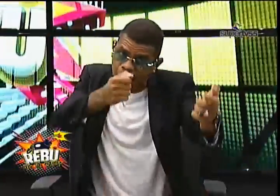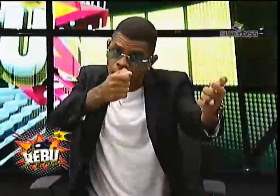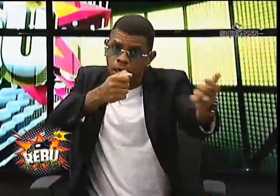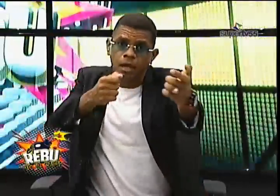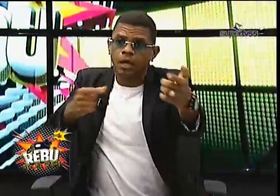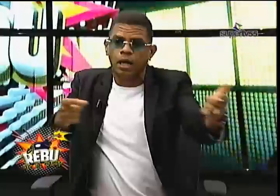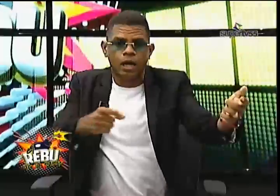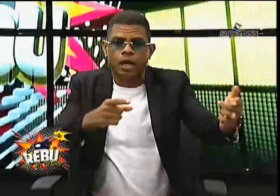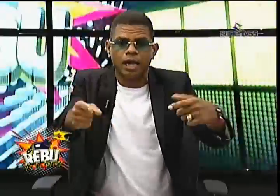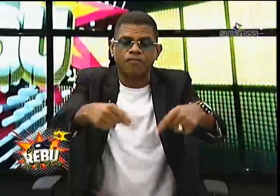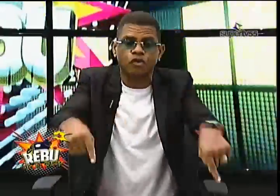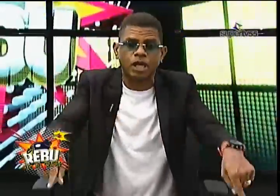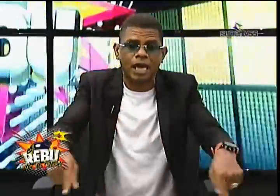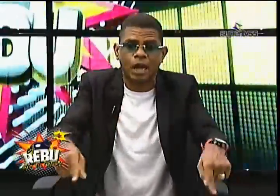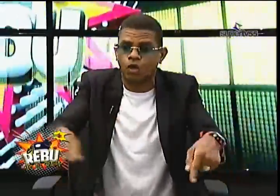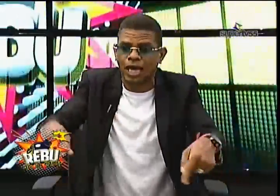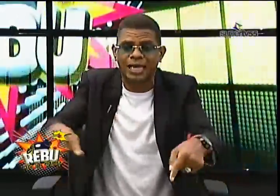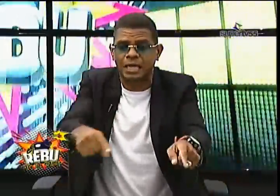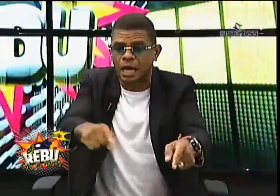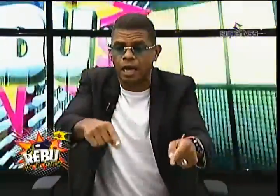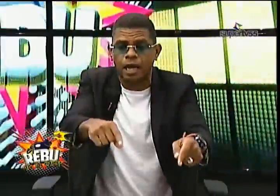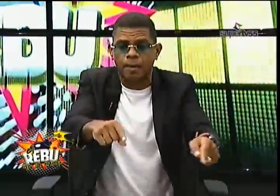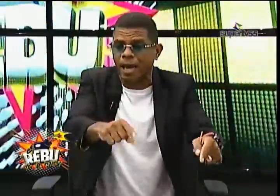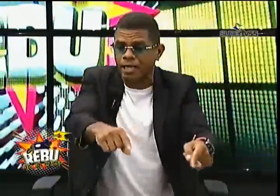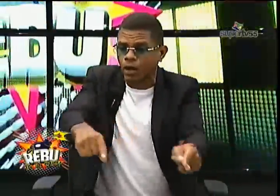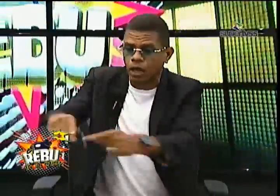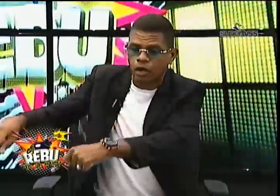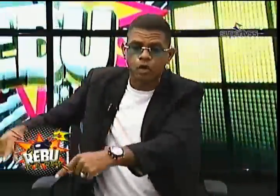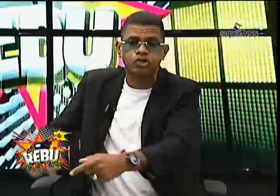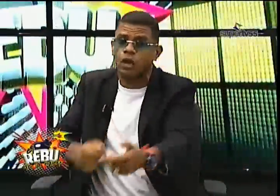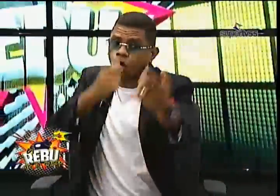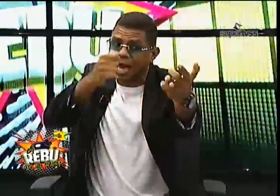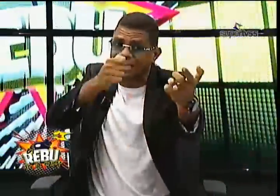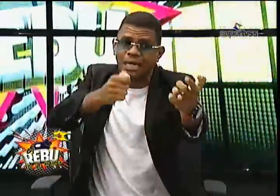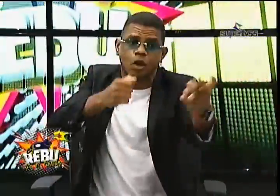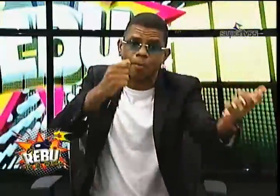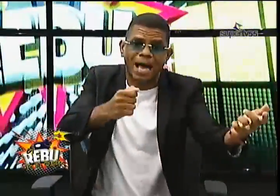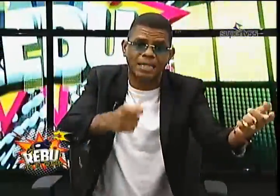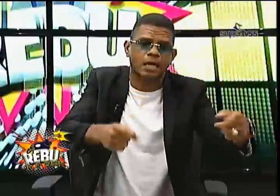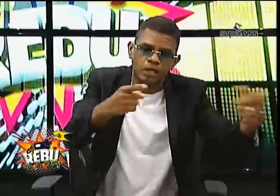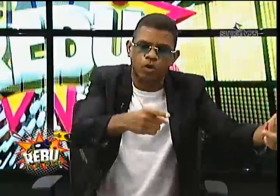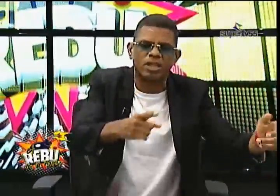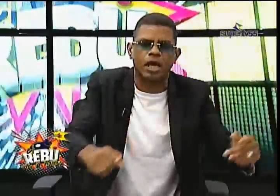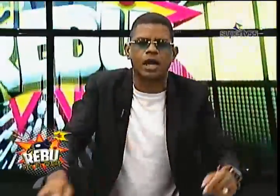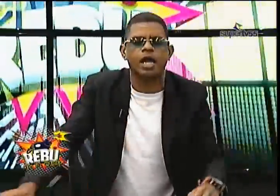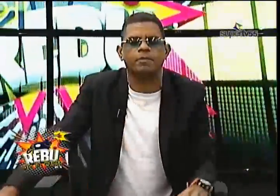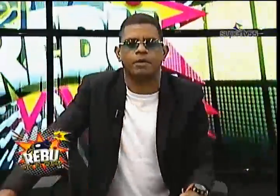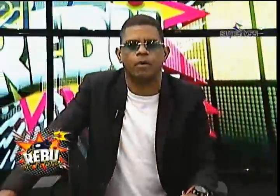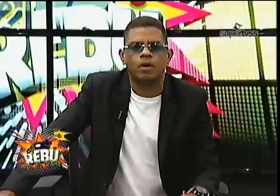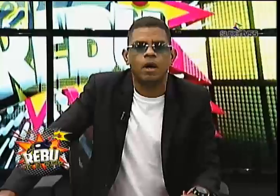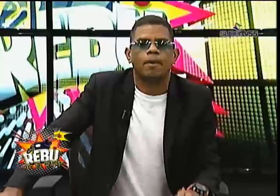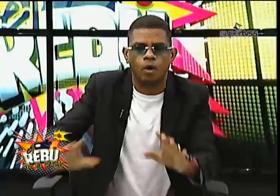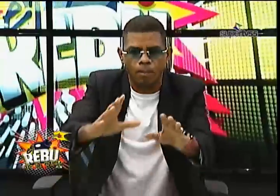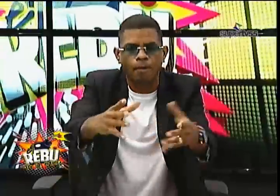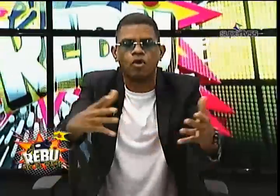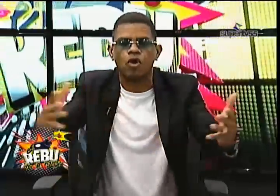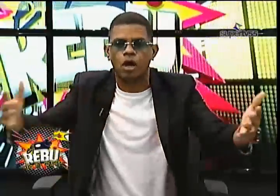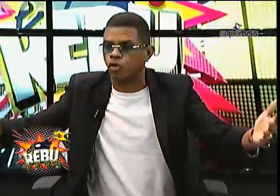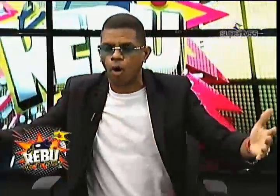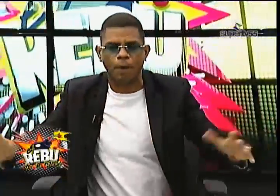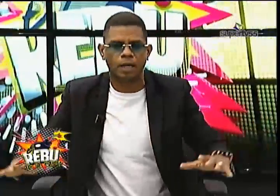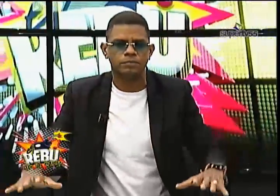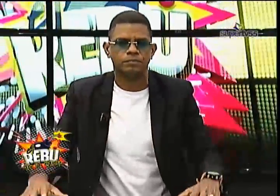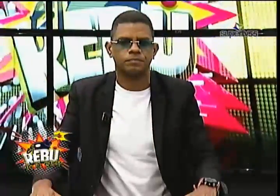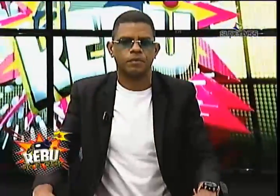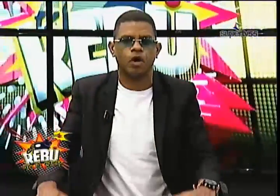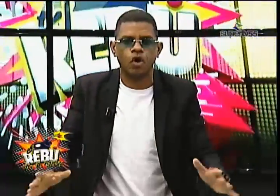los cazan. En la frontera, los cazan. Mexicanos que cruzan, los cazan, los matan y lo entierran ahí mismo. Pero vámonos con